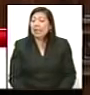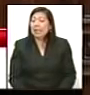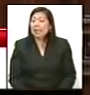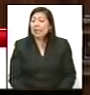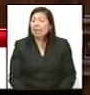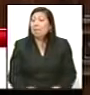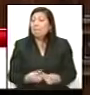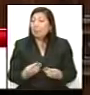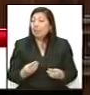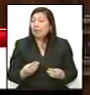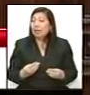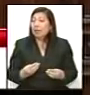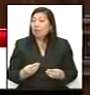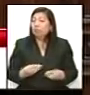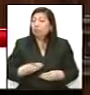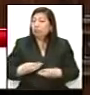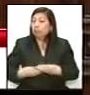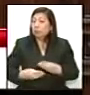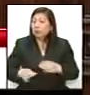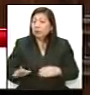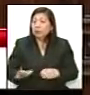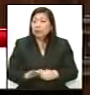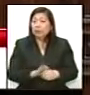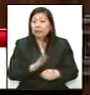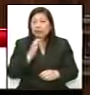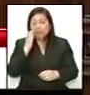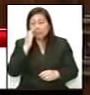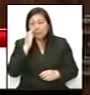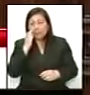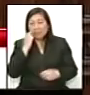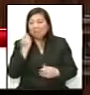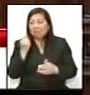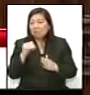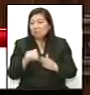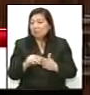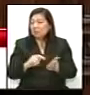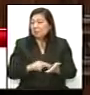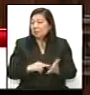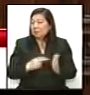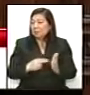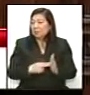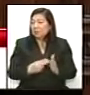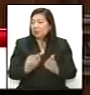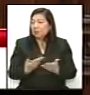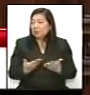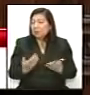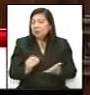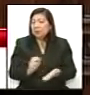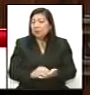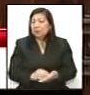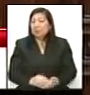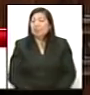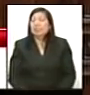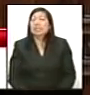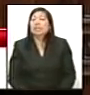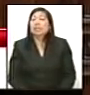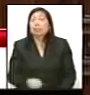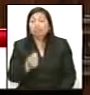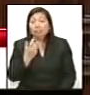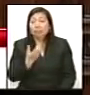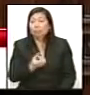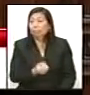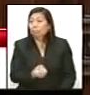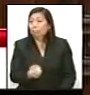el material rodante en superficie, ahorrando significativamente recursos, y además, para sorpresa de